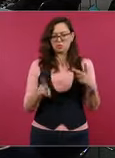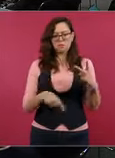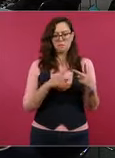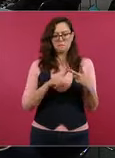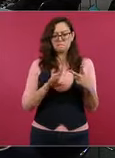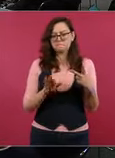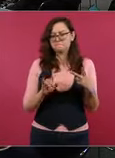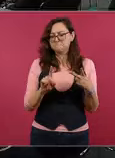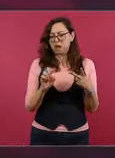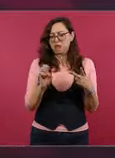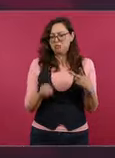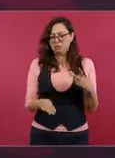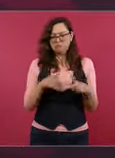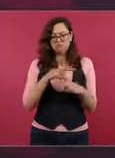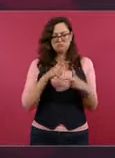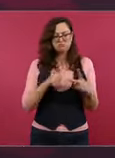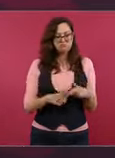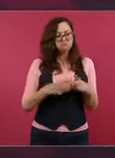futuro,